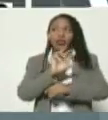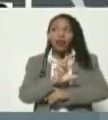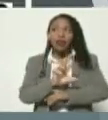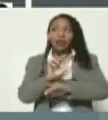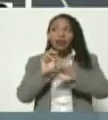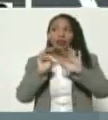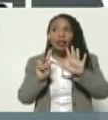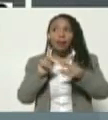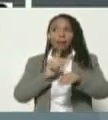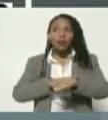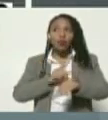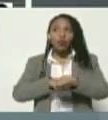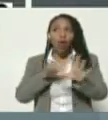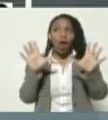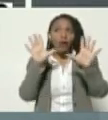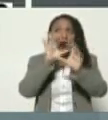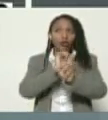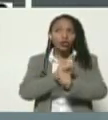9:37 de la noche.